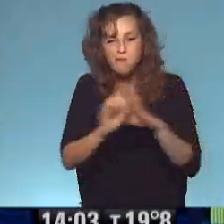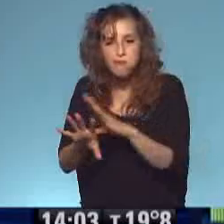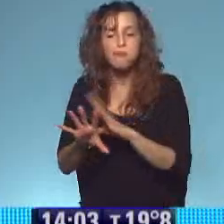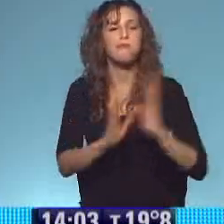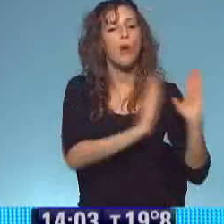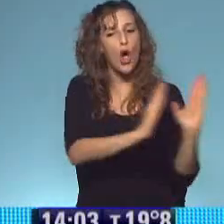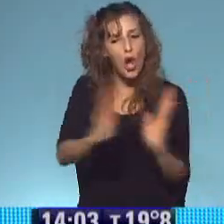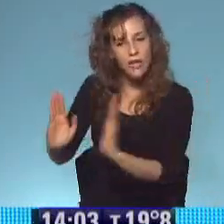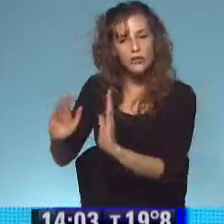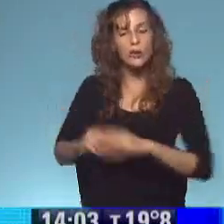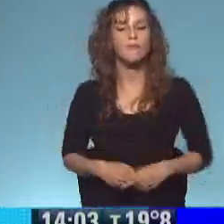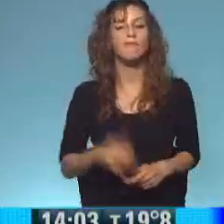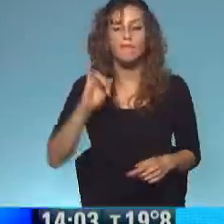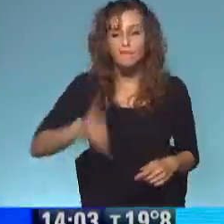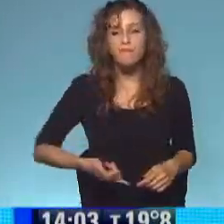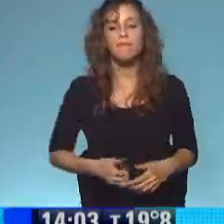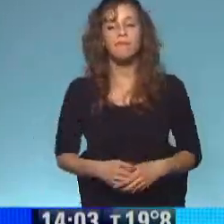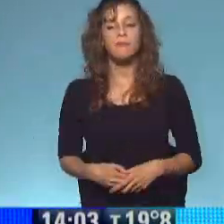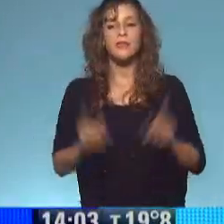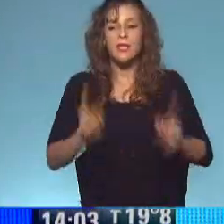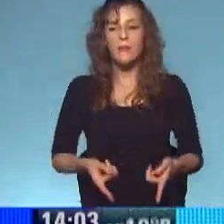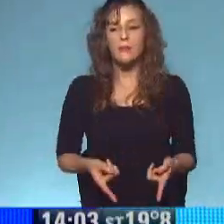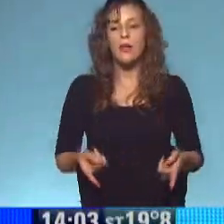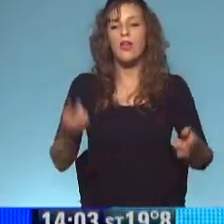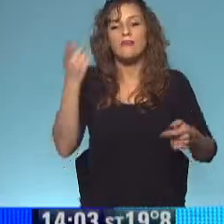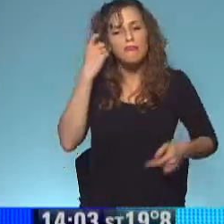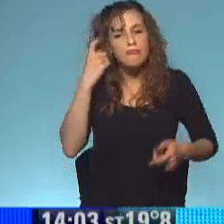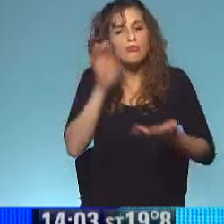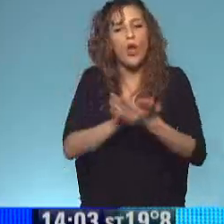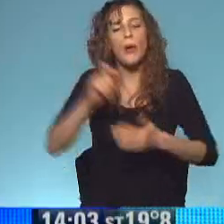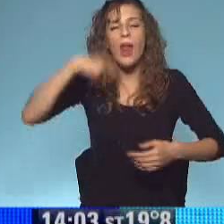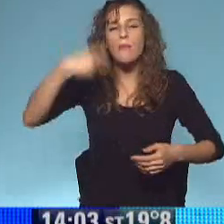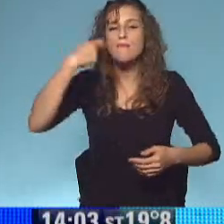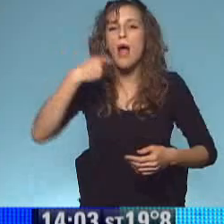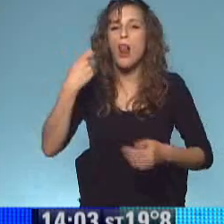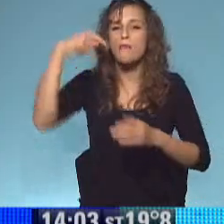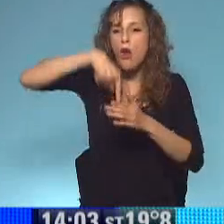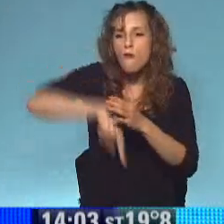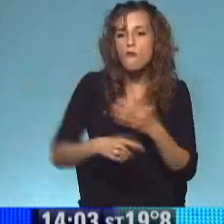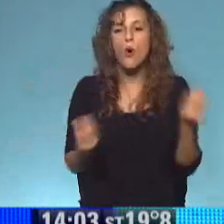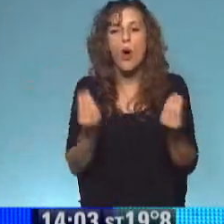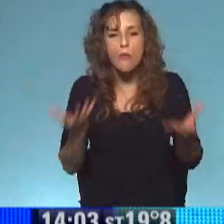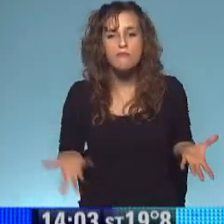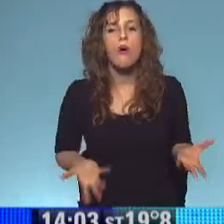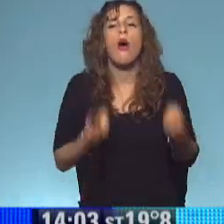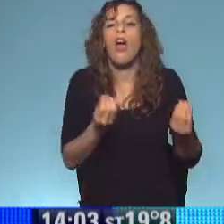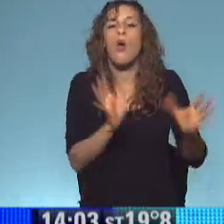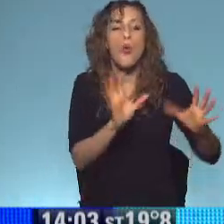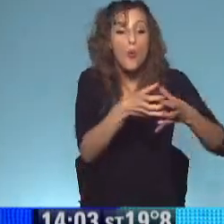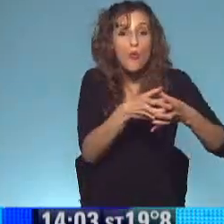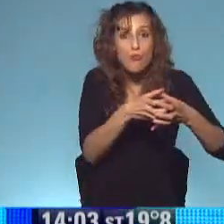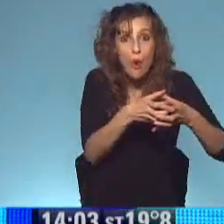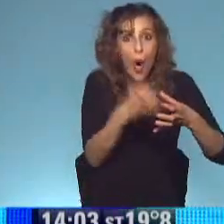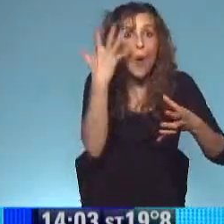¿Qué más? También estuvimos aprendiendo más sobre los animales, ¿no? Ah, sí. Estuvimos hablando de los vertebrados, o sea, y